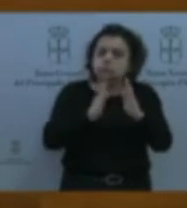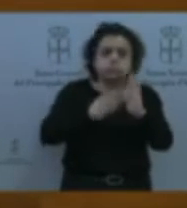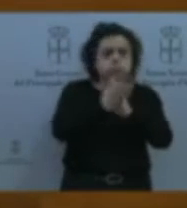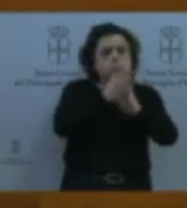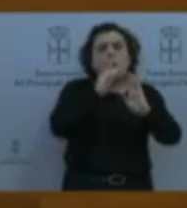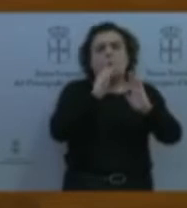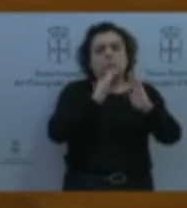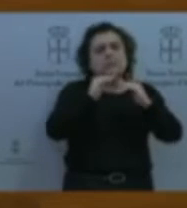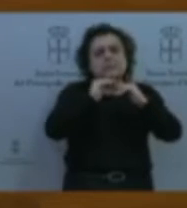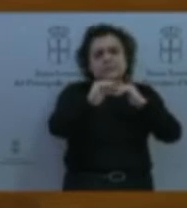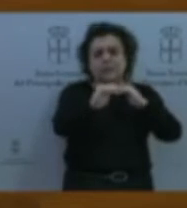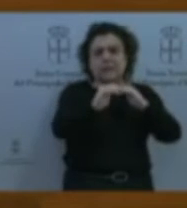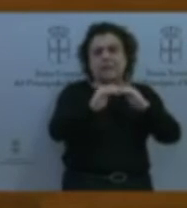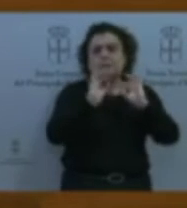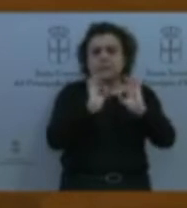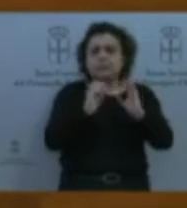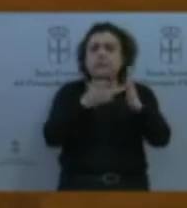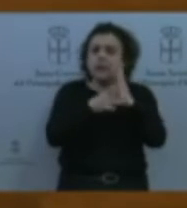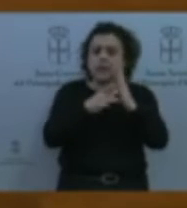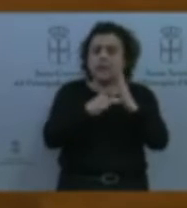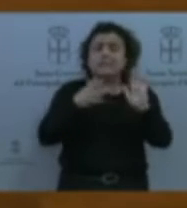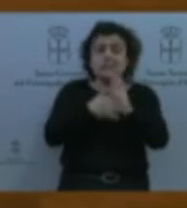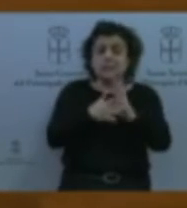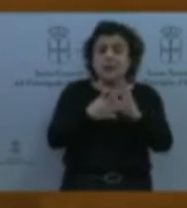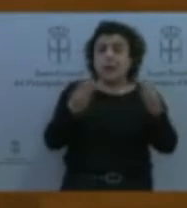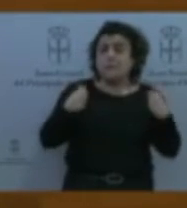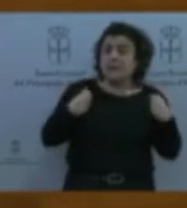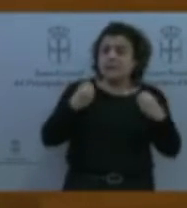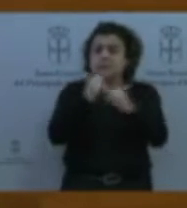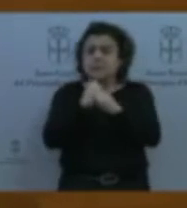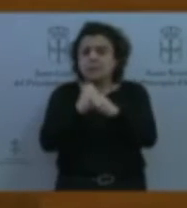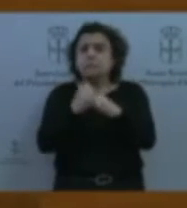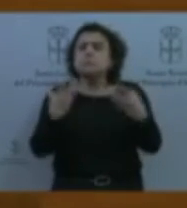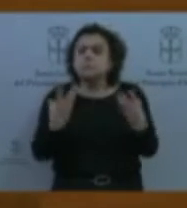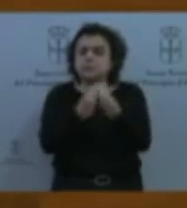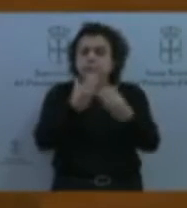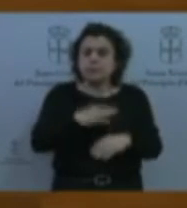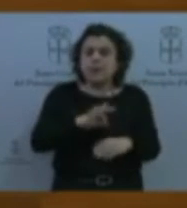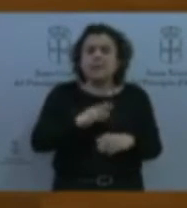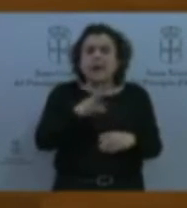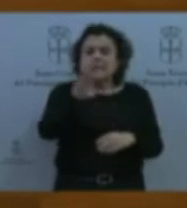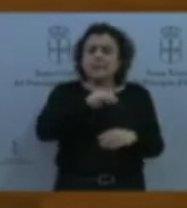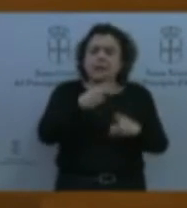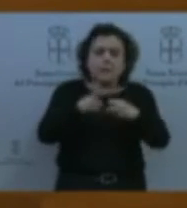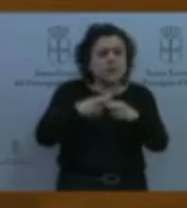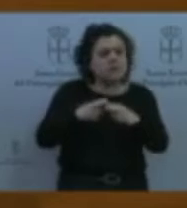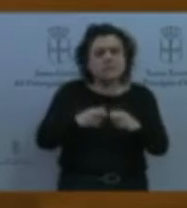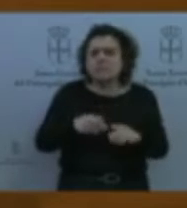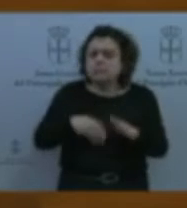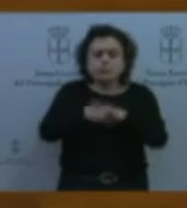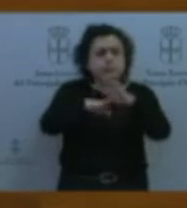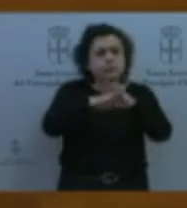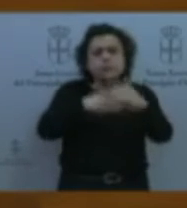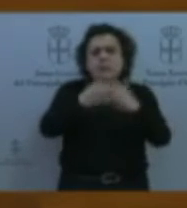la conciliación, en entender que tenemos que seguir haciendo políticas y que tenemos que seguir presionando para que sea una realidad, para que las empresas se comprometan, para que la sociedad